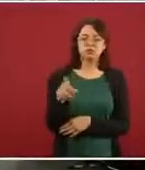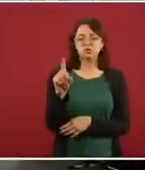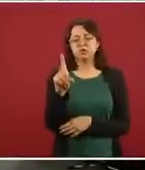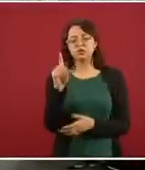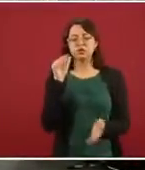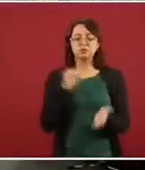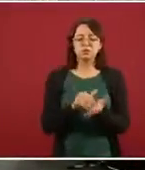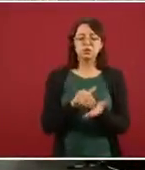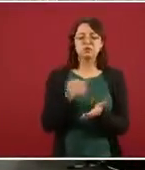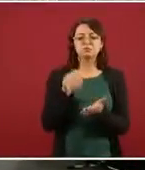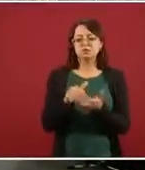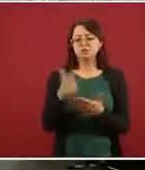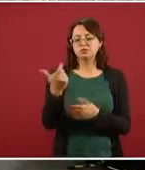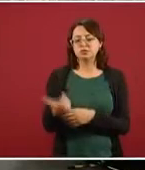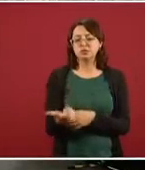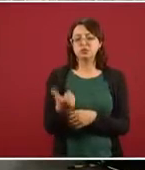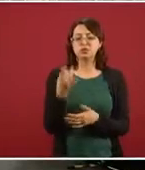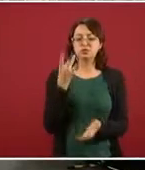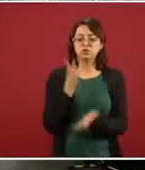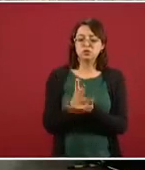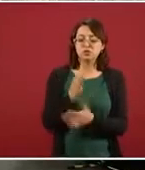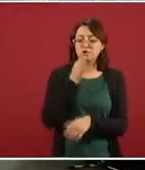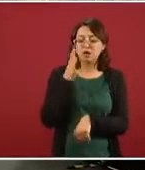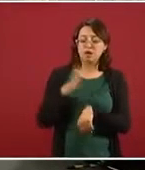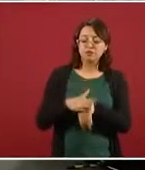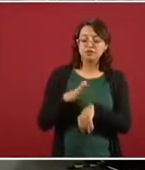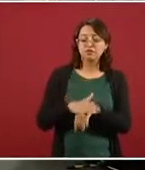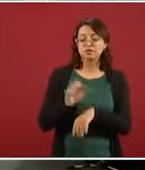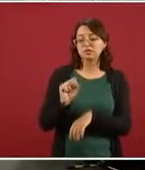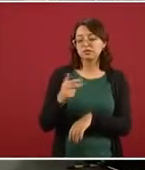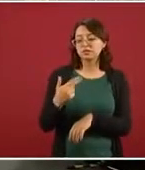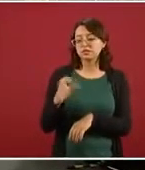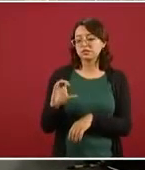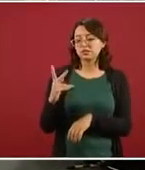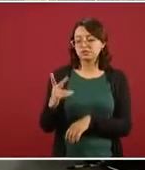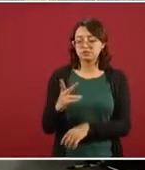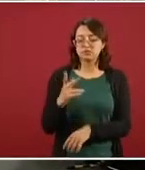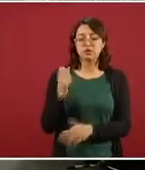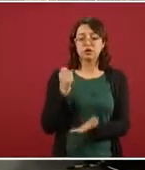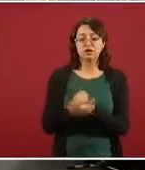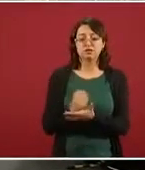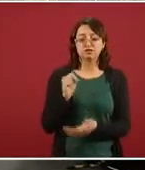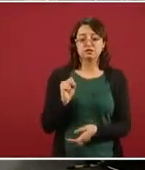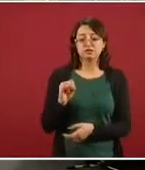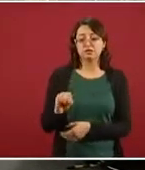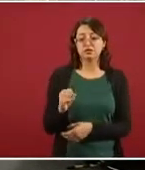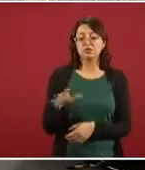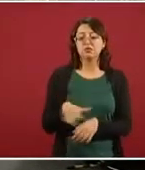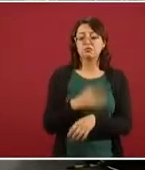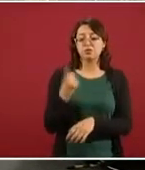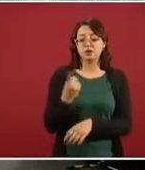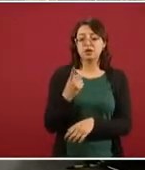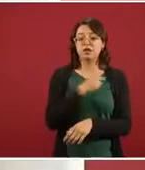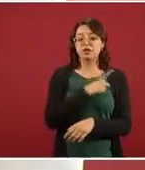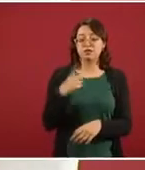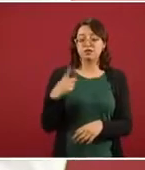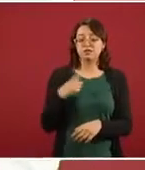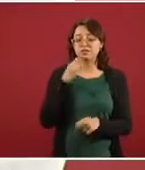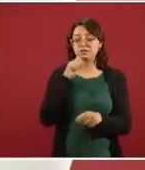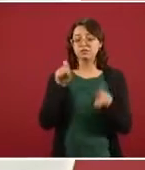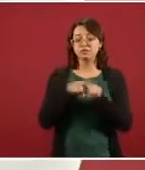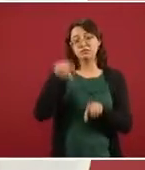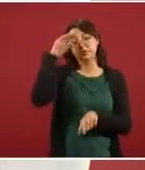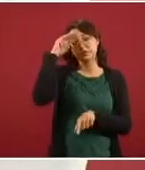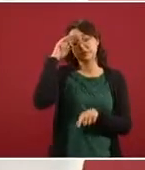pesos. Estamos ya nada más esperando la notificación de Hacienda porque tenemos que alcanzar la inflación. Pero en